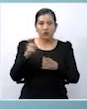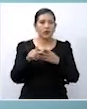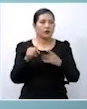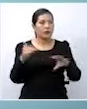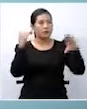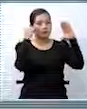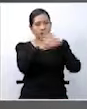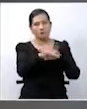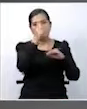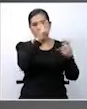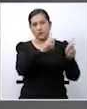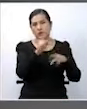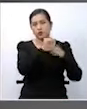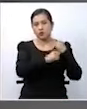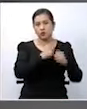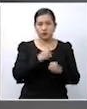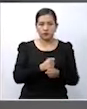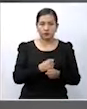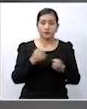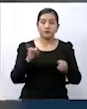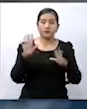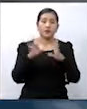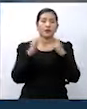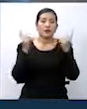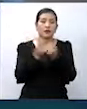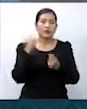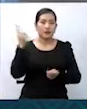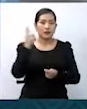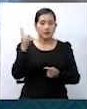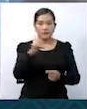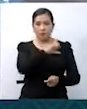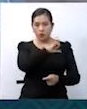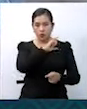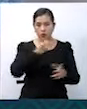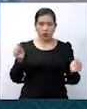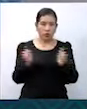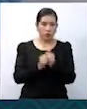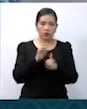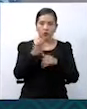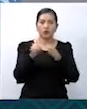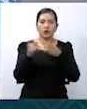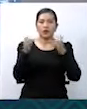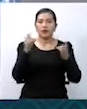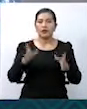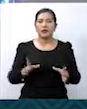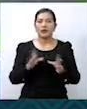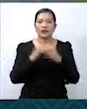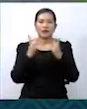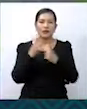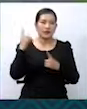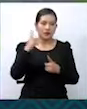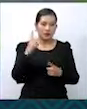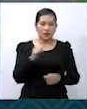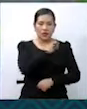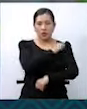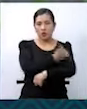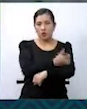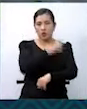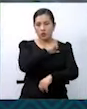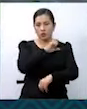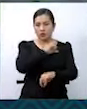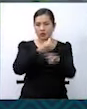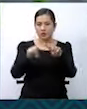afectadas. El Comando Departamental de la Policía, en conjunto con los directores departamentales, comandantes de estaciones